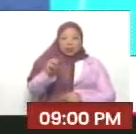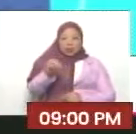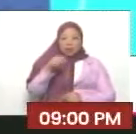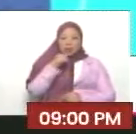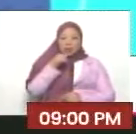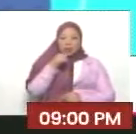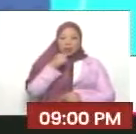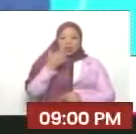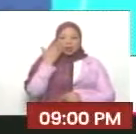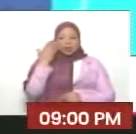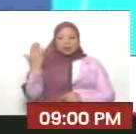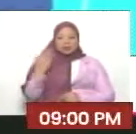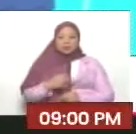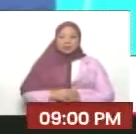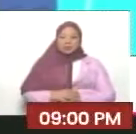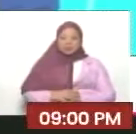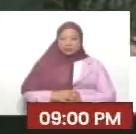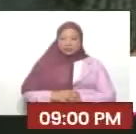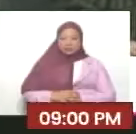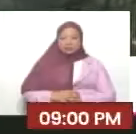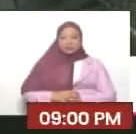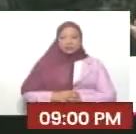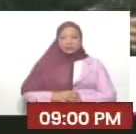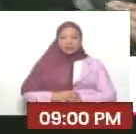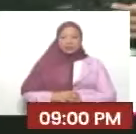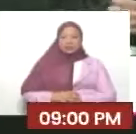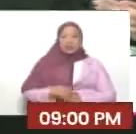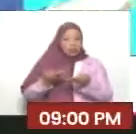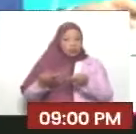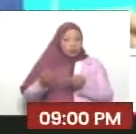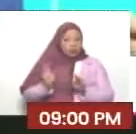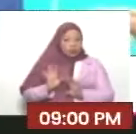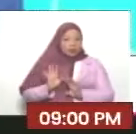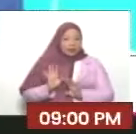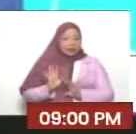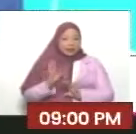De Burós. Bueno, mi saludo.